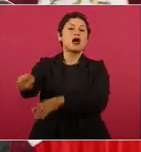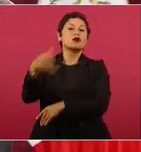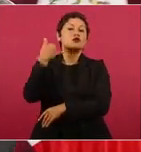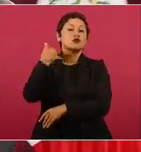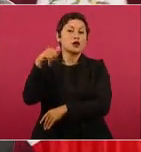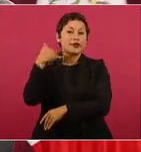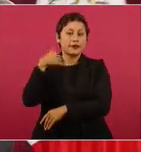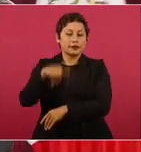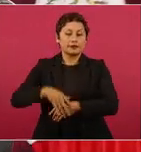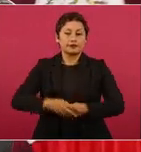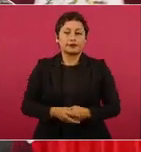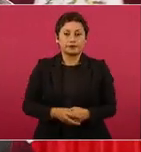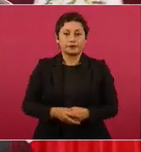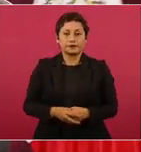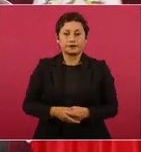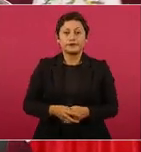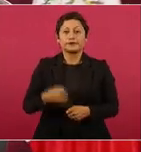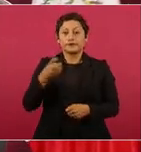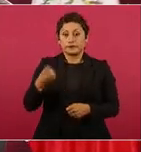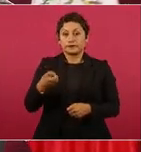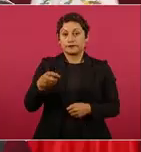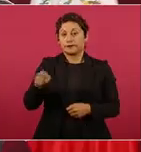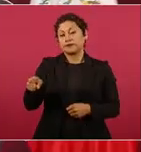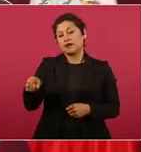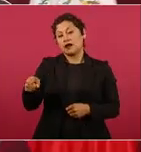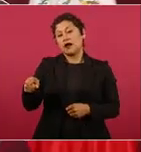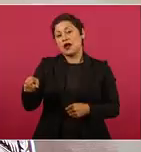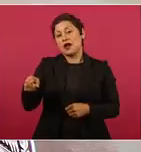el gasoducto Mayacán,